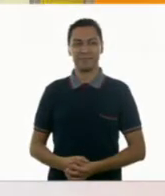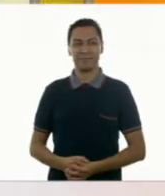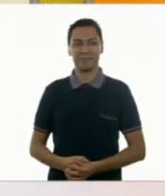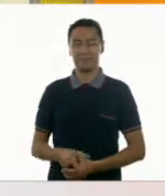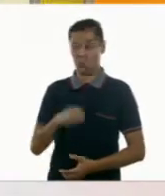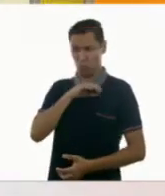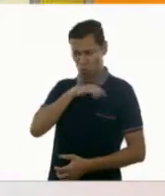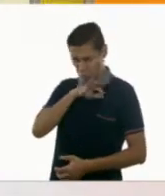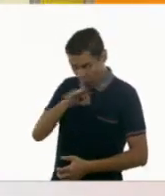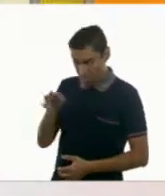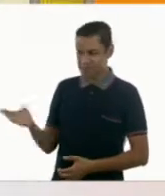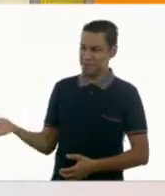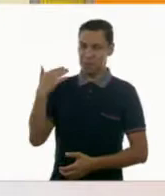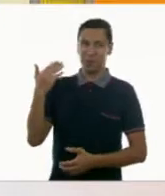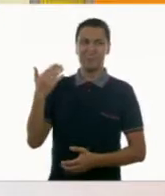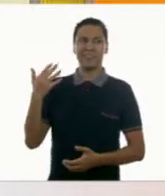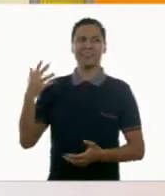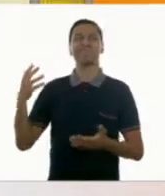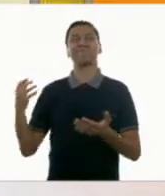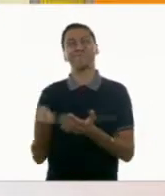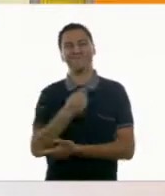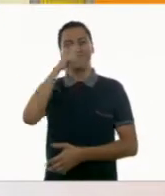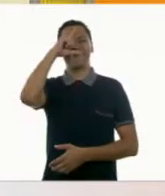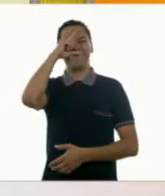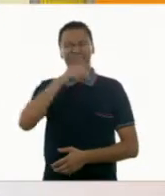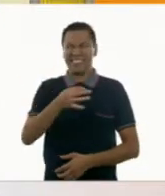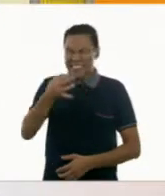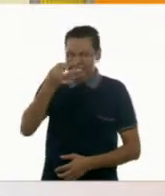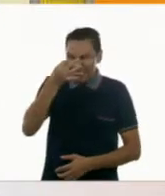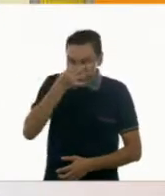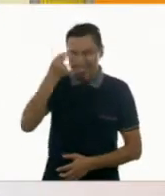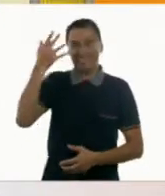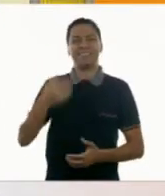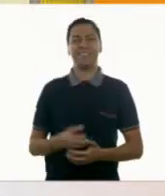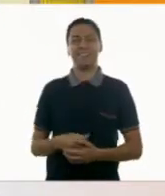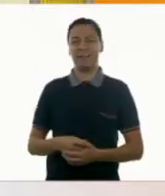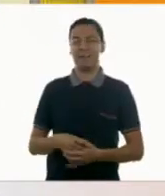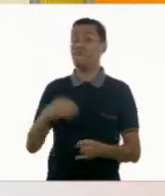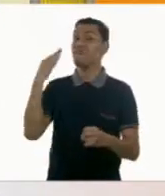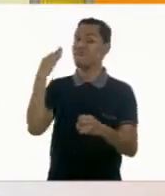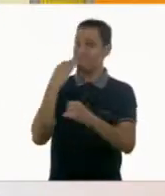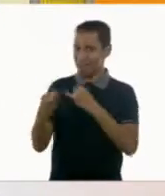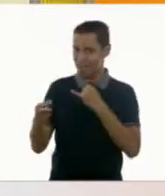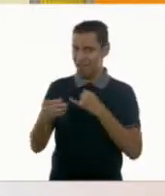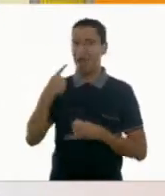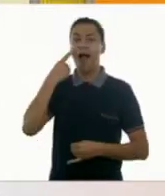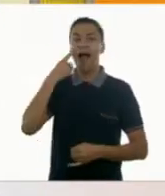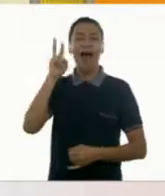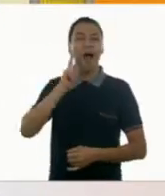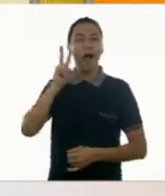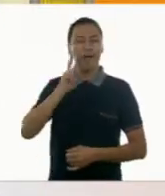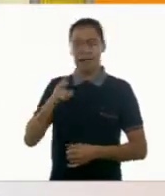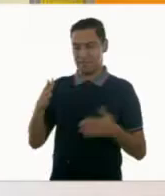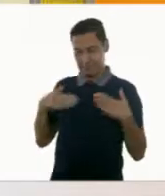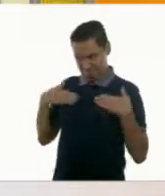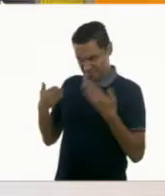Tú puedes. ¡Oh! ¡Ay, casi! Casi, último casi. Último intento. Yo sé, confío